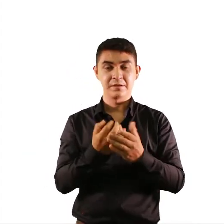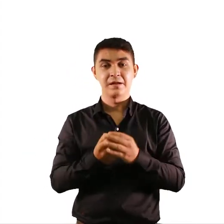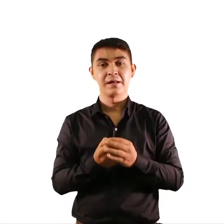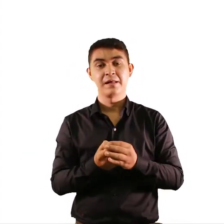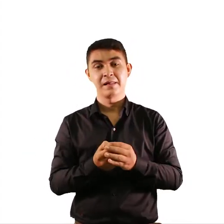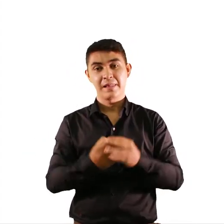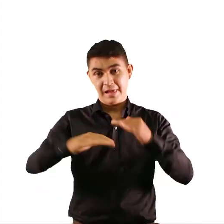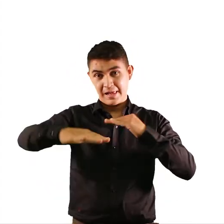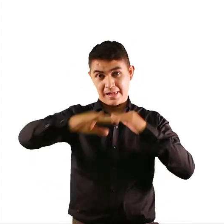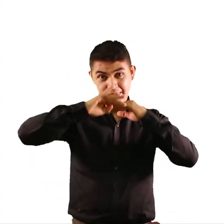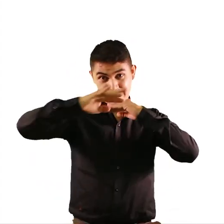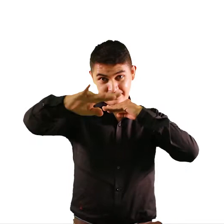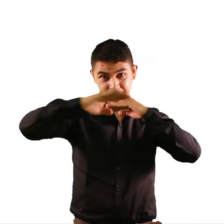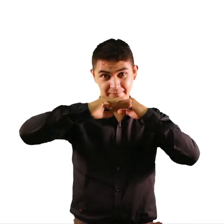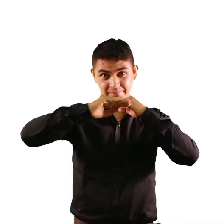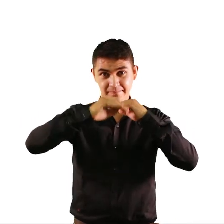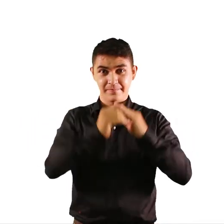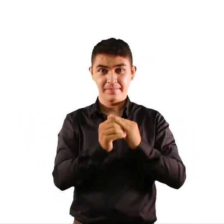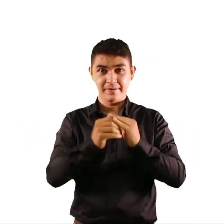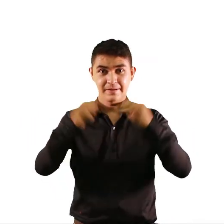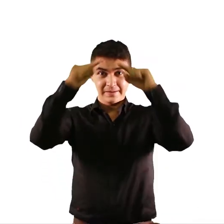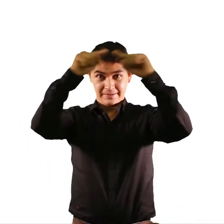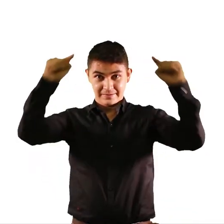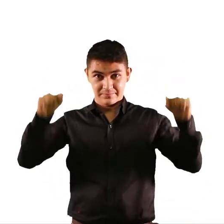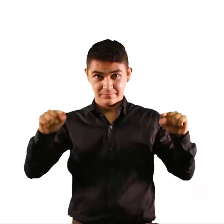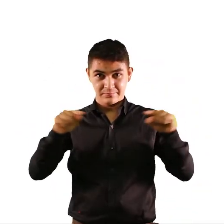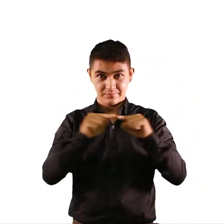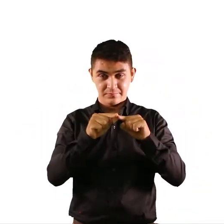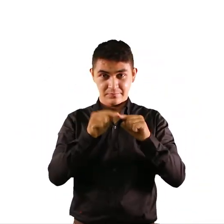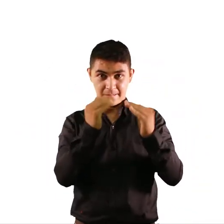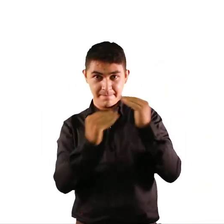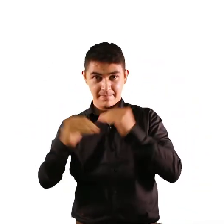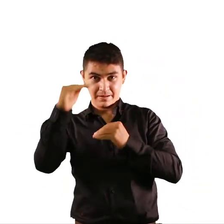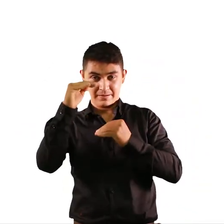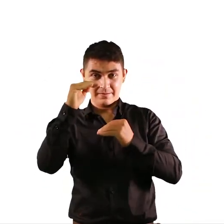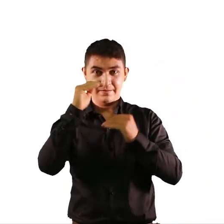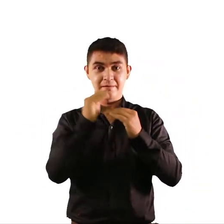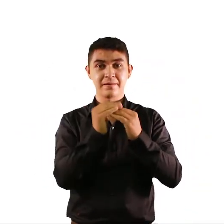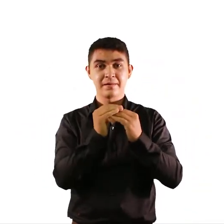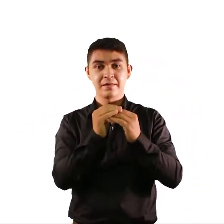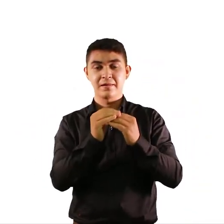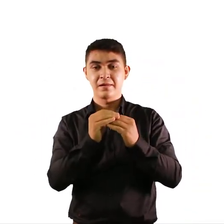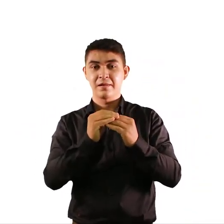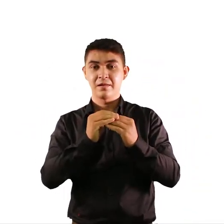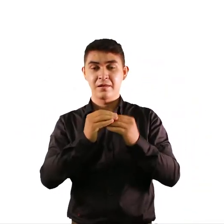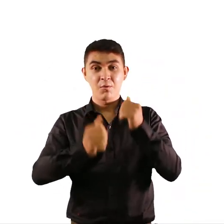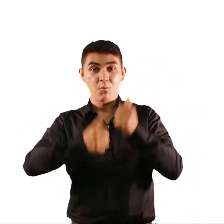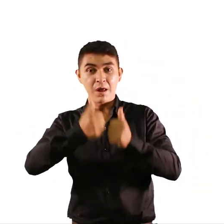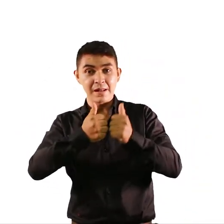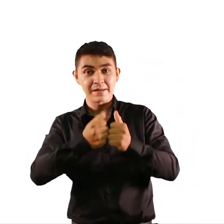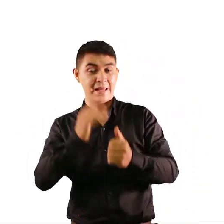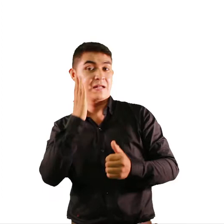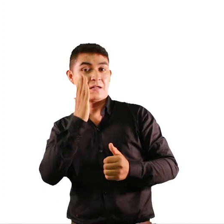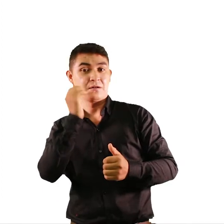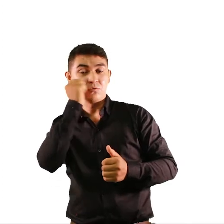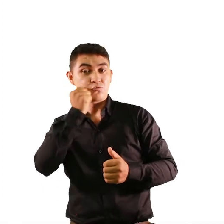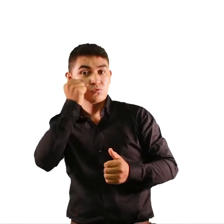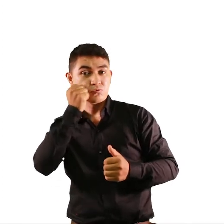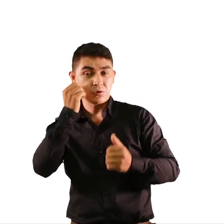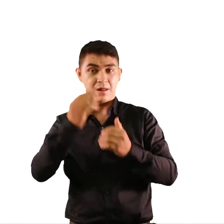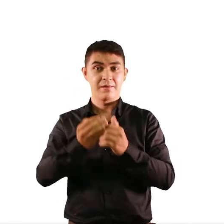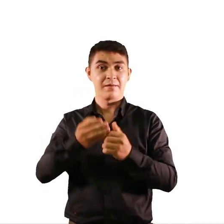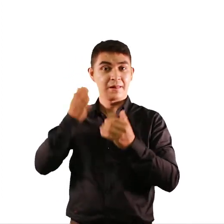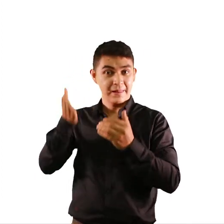la superficie del cuadrado mayor, que es el rosado, es